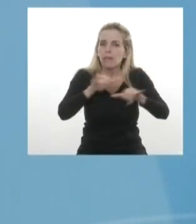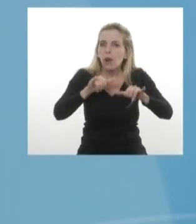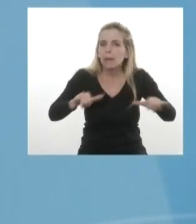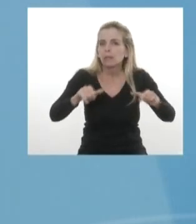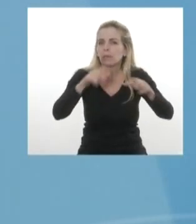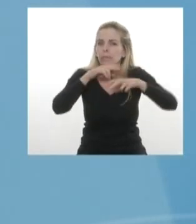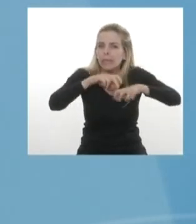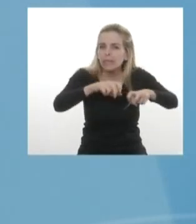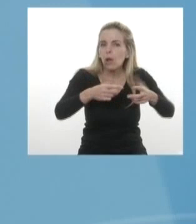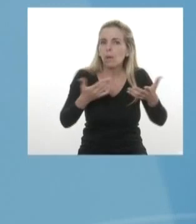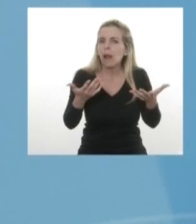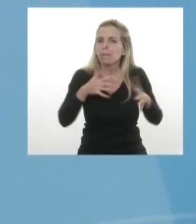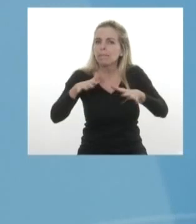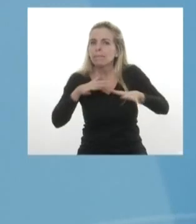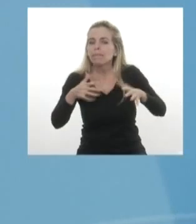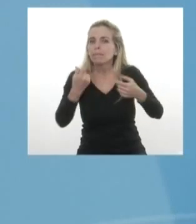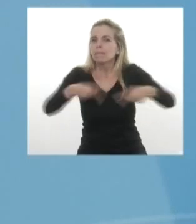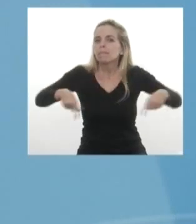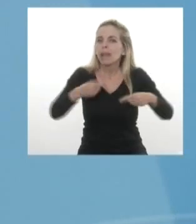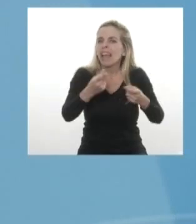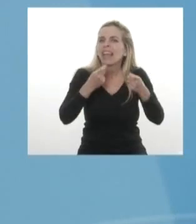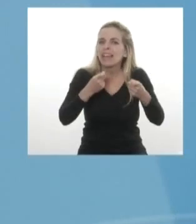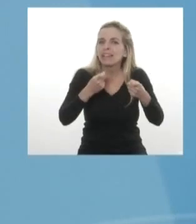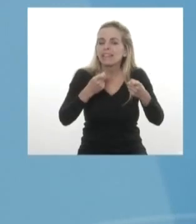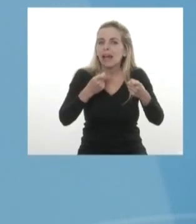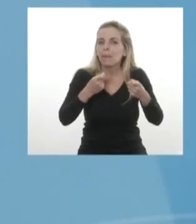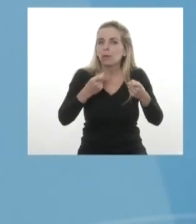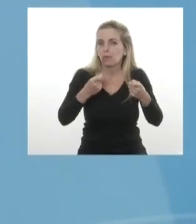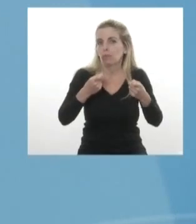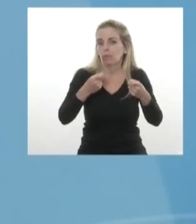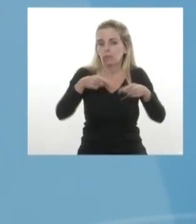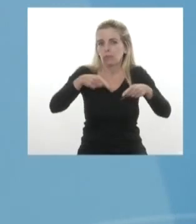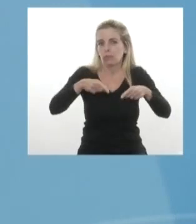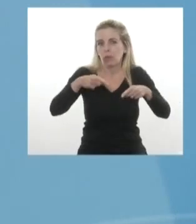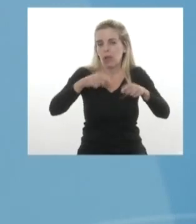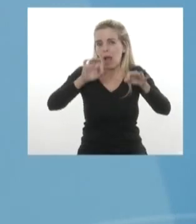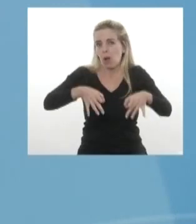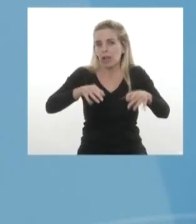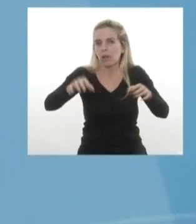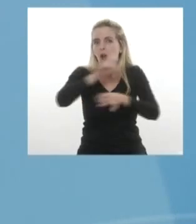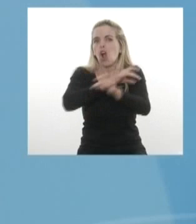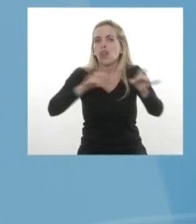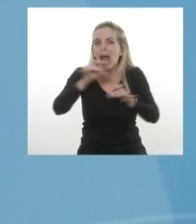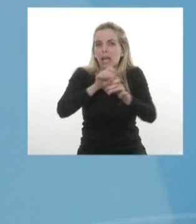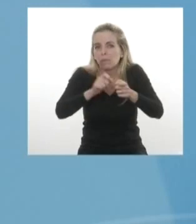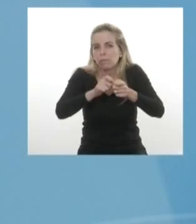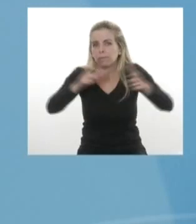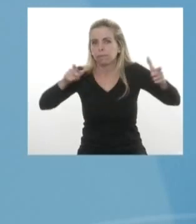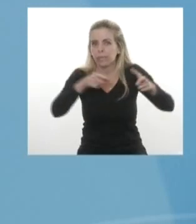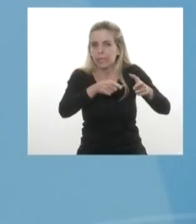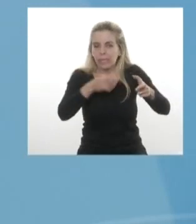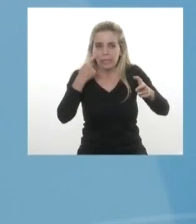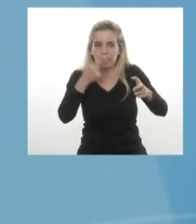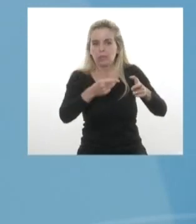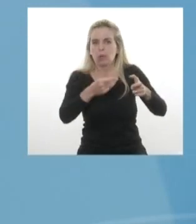las acciones oportunas que deben adoptarse ante el riesgo creciente. Esos